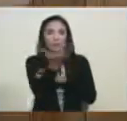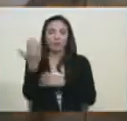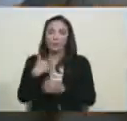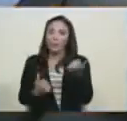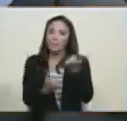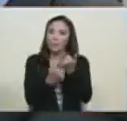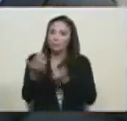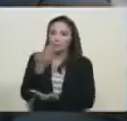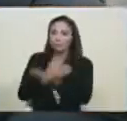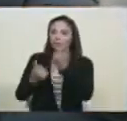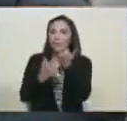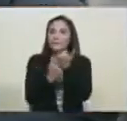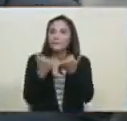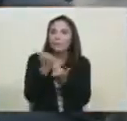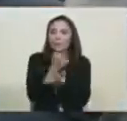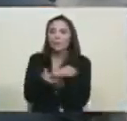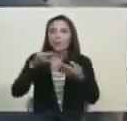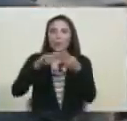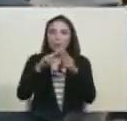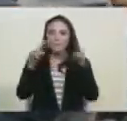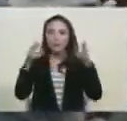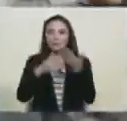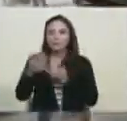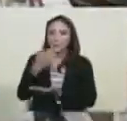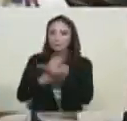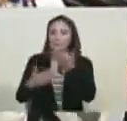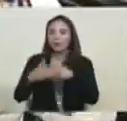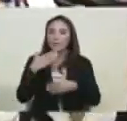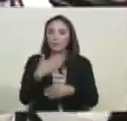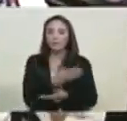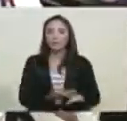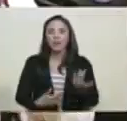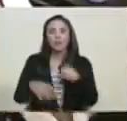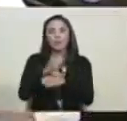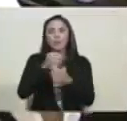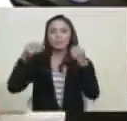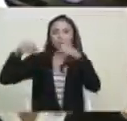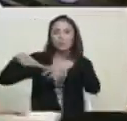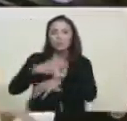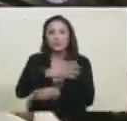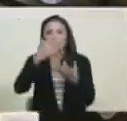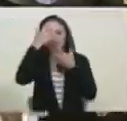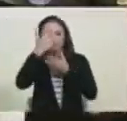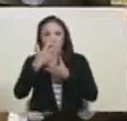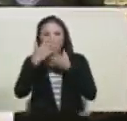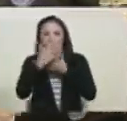la solidaridad y el apoyo a la paz, por la condena al terrorismo y a la violencia.